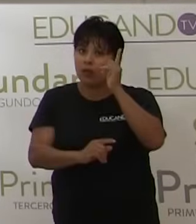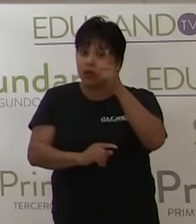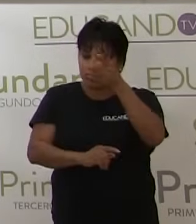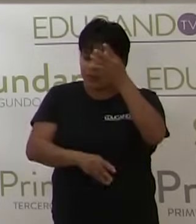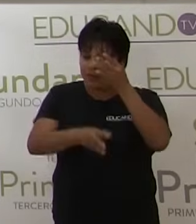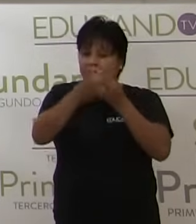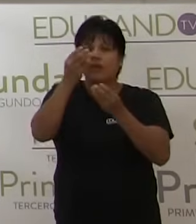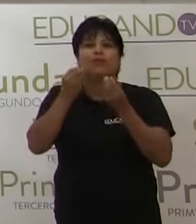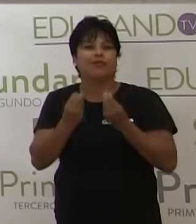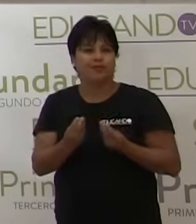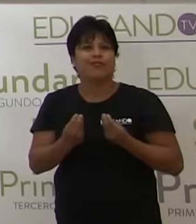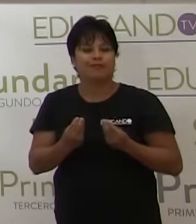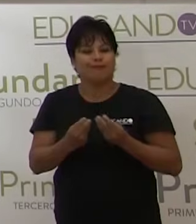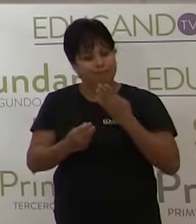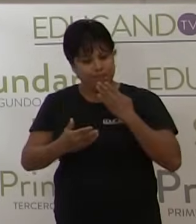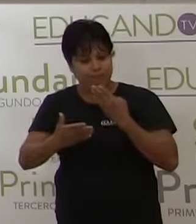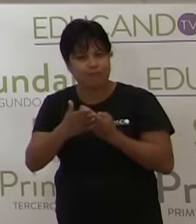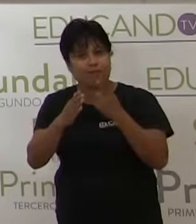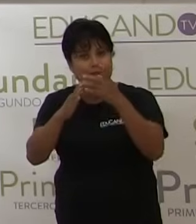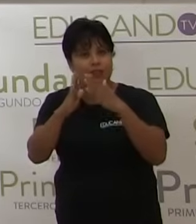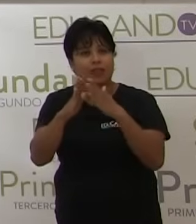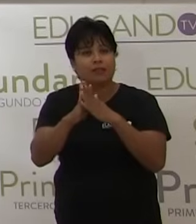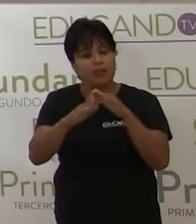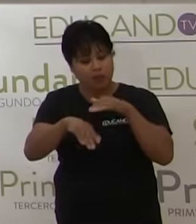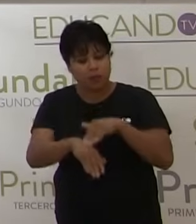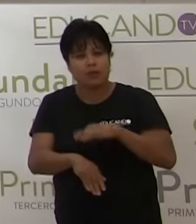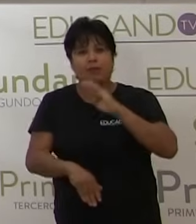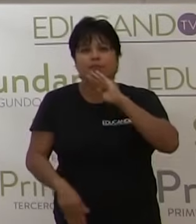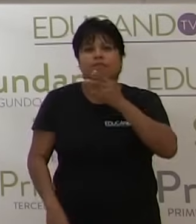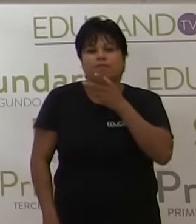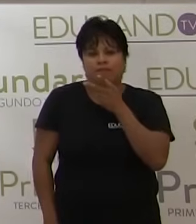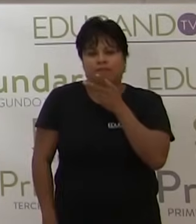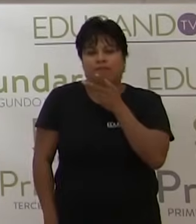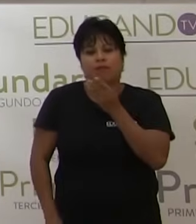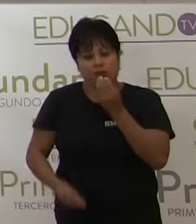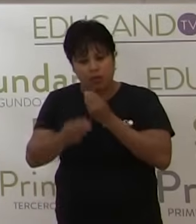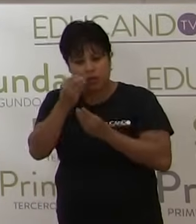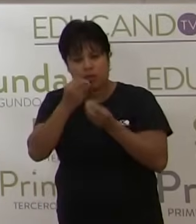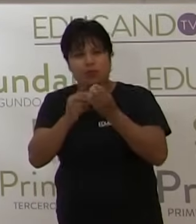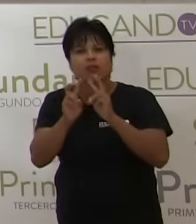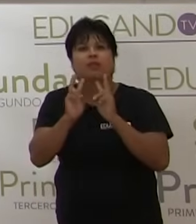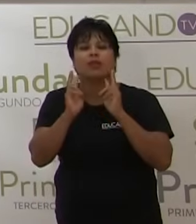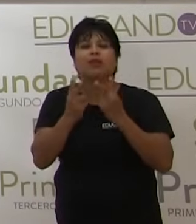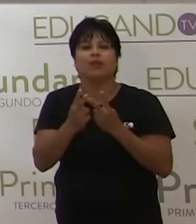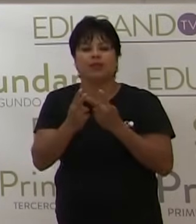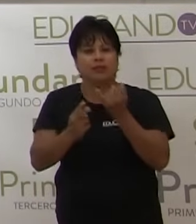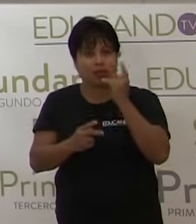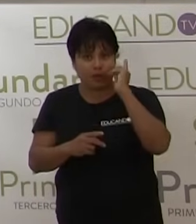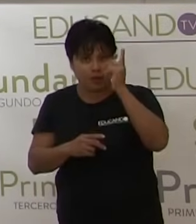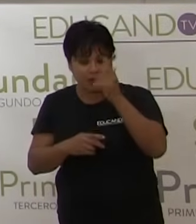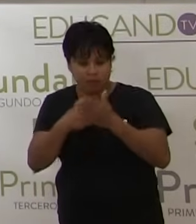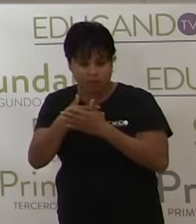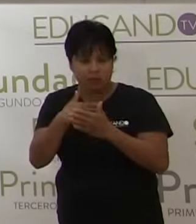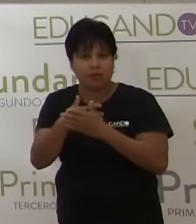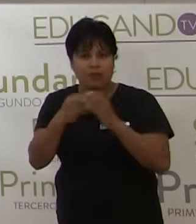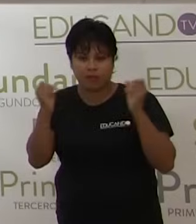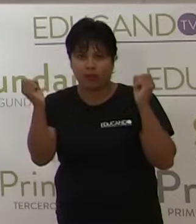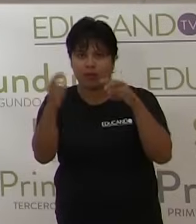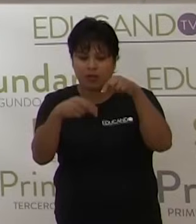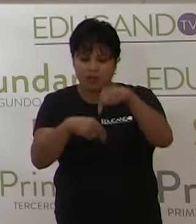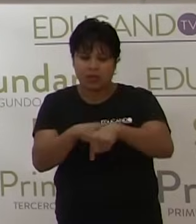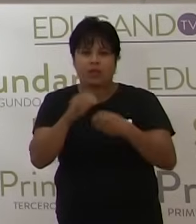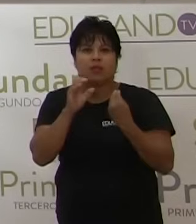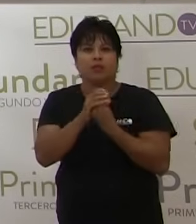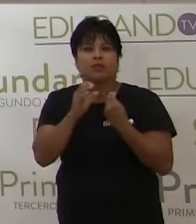aprendido mucho Pórtate muy bien en casa obedece a mamá y a papá come muchas verduras y espero verte Aquí muy pronto en la